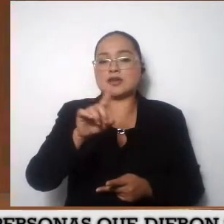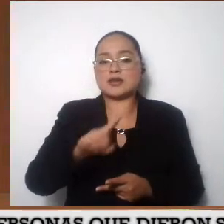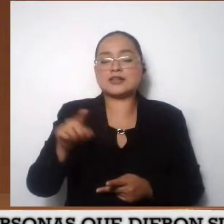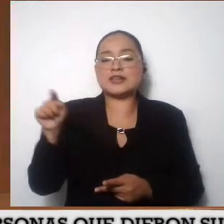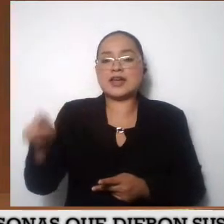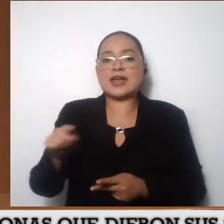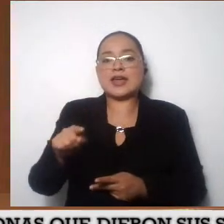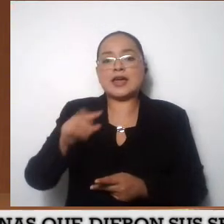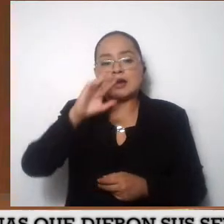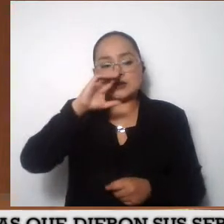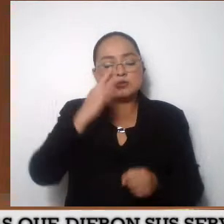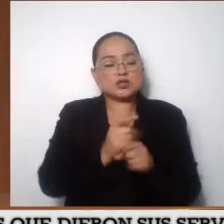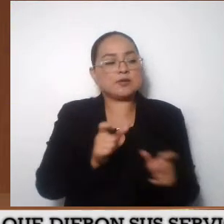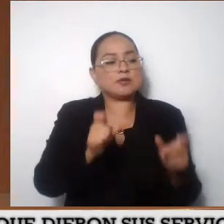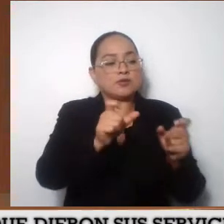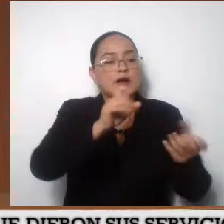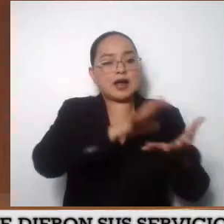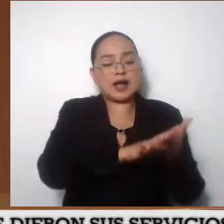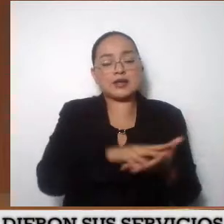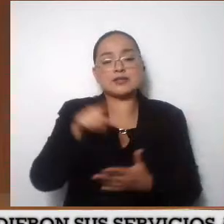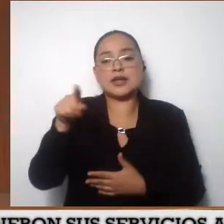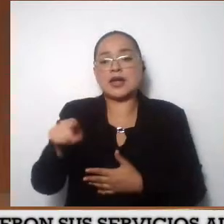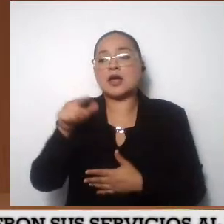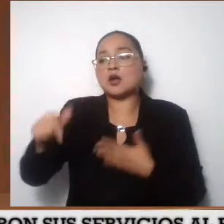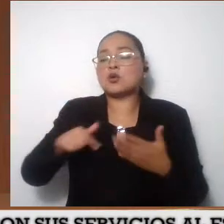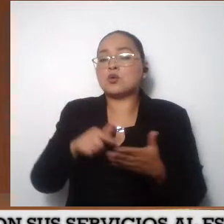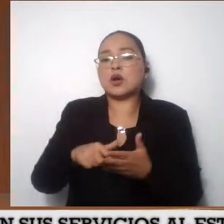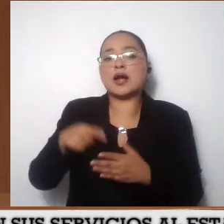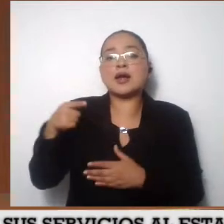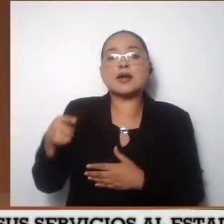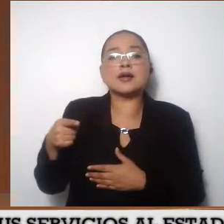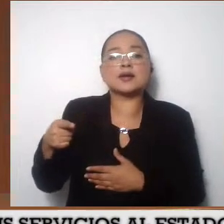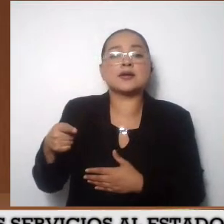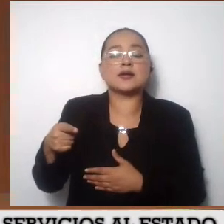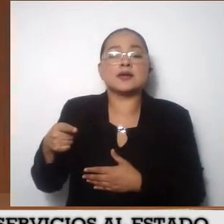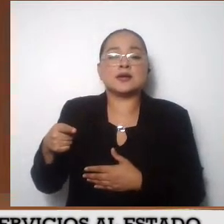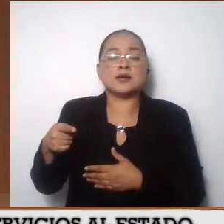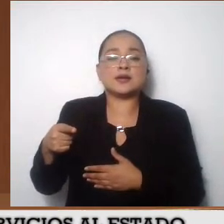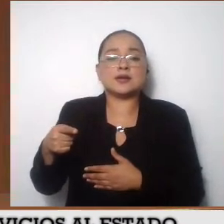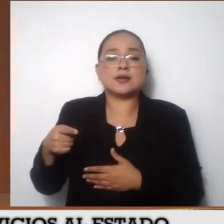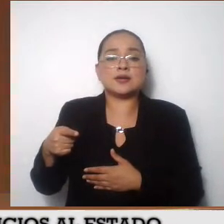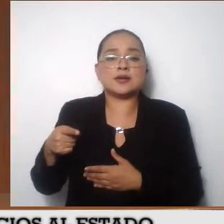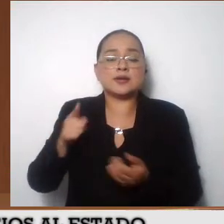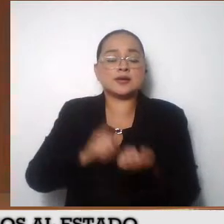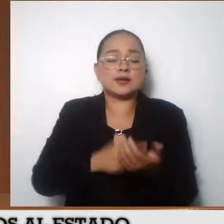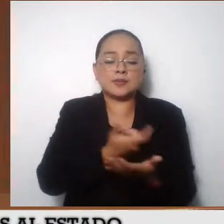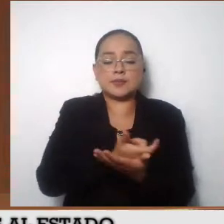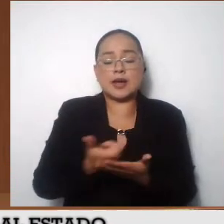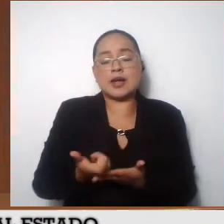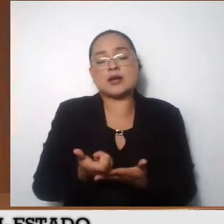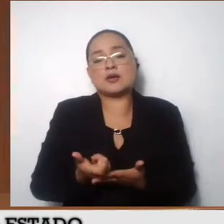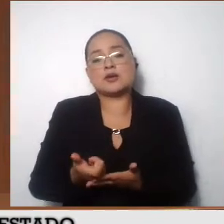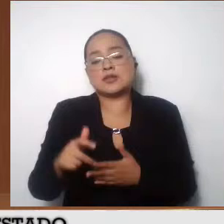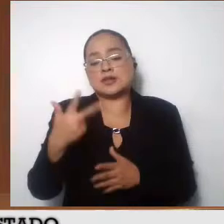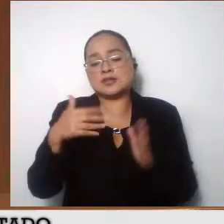adscrito al Centro de Ejecución de las Consecuencias Jurídicas del Delito. Importe